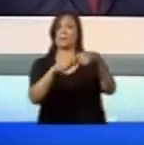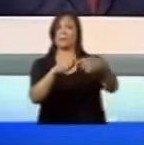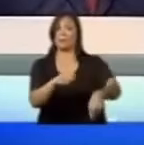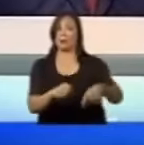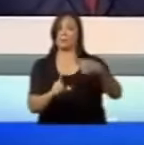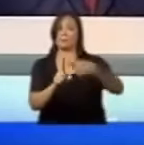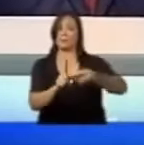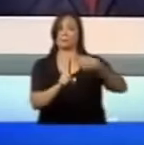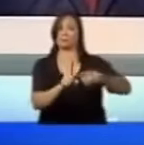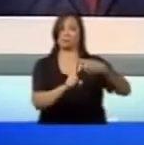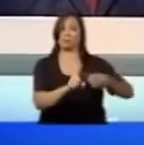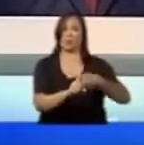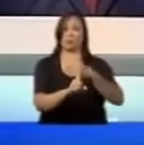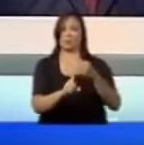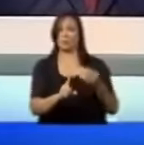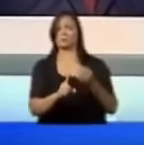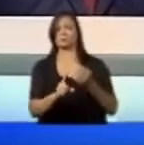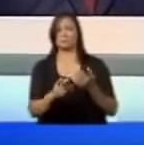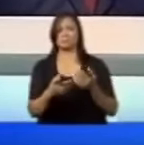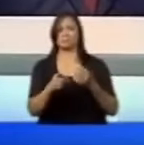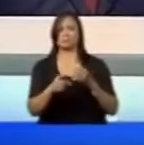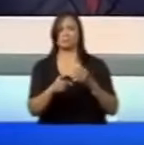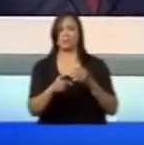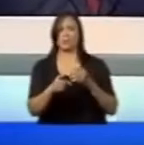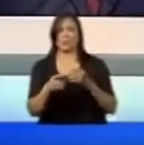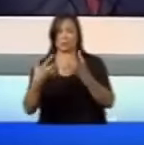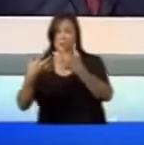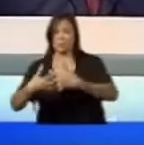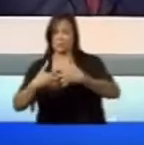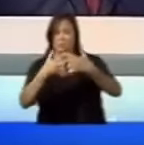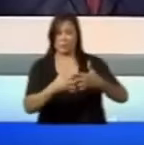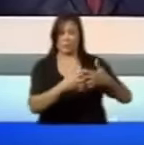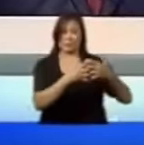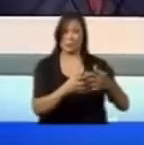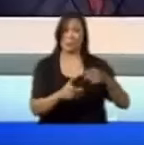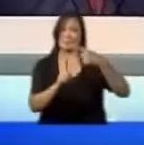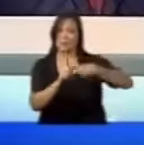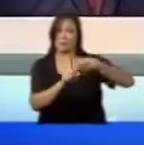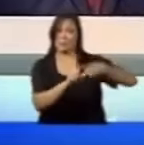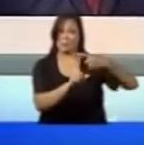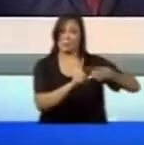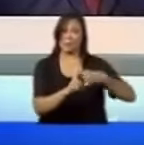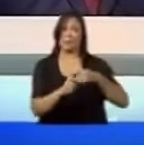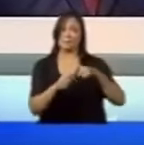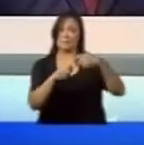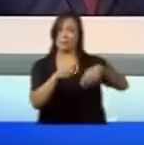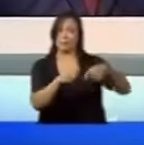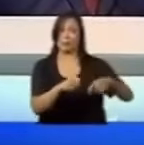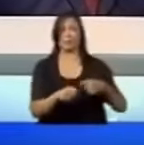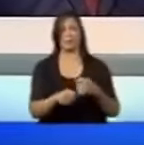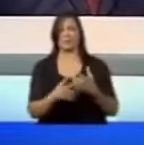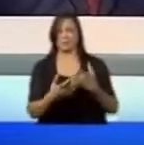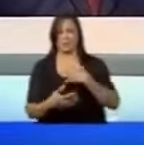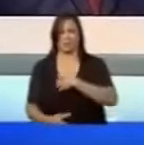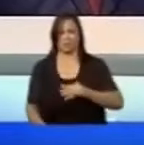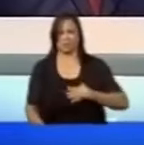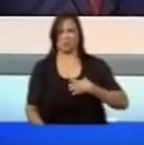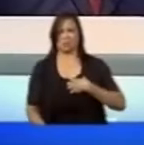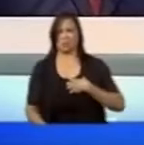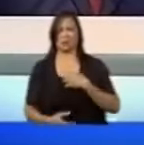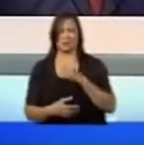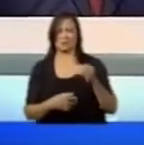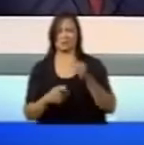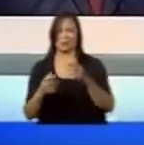pagara mensualmente, que los pequeños empresarios pagaran mensualmente, y eso es lo que molesta, molesta más a los